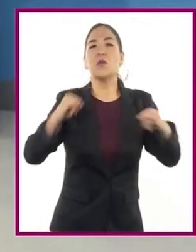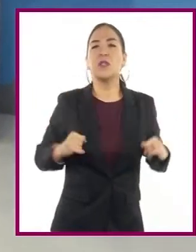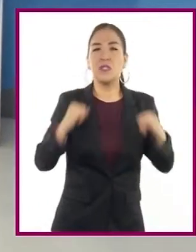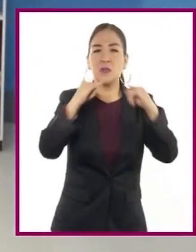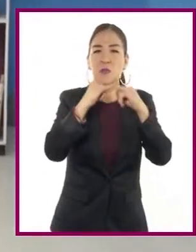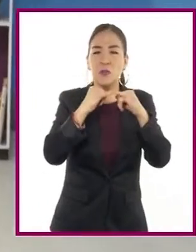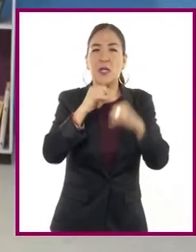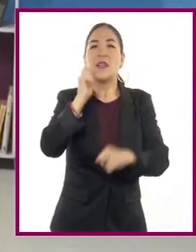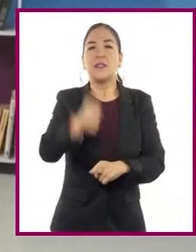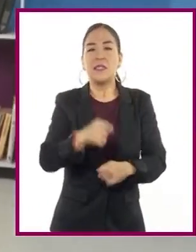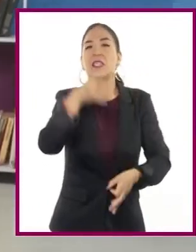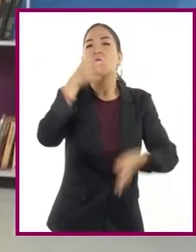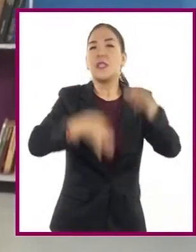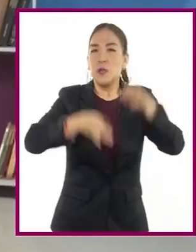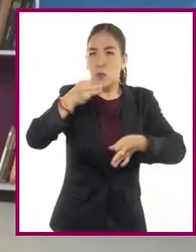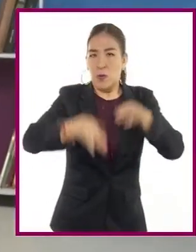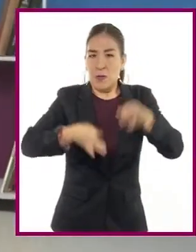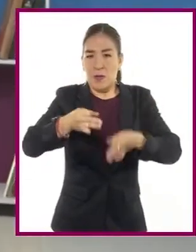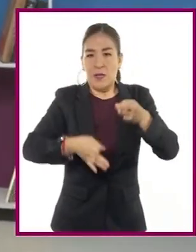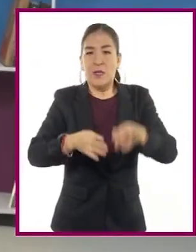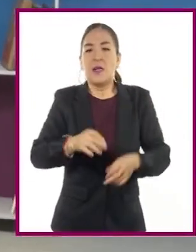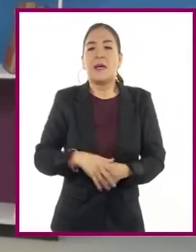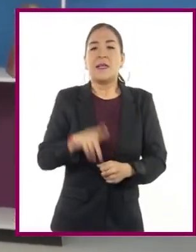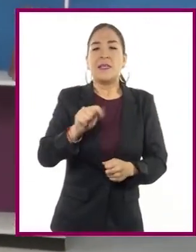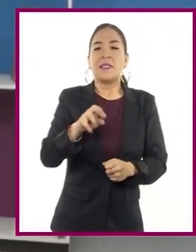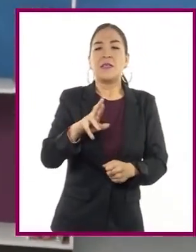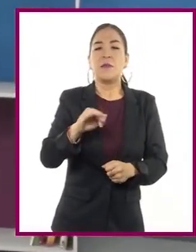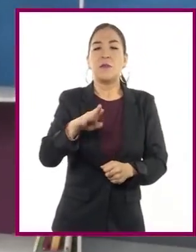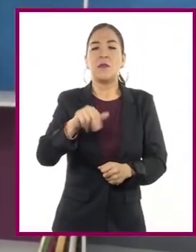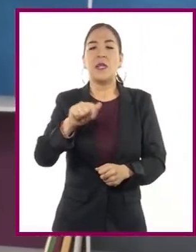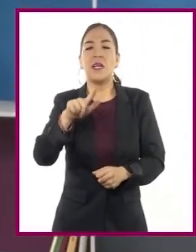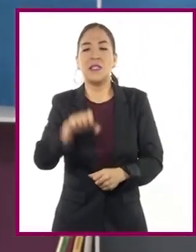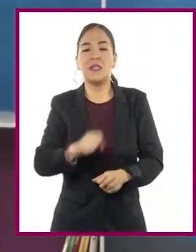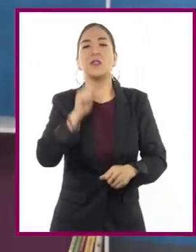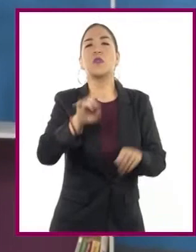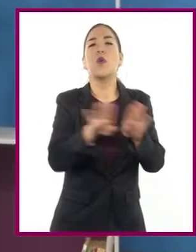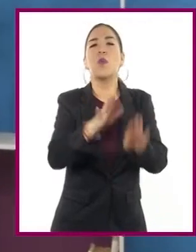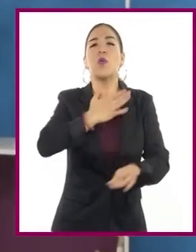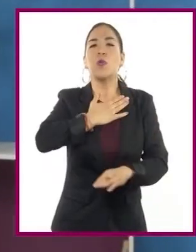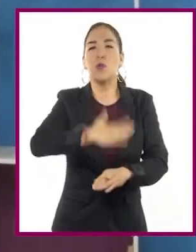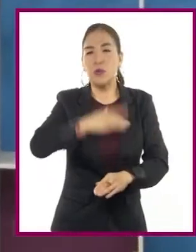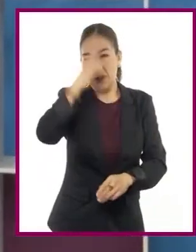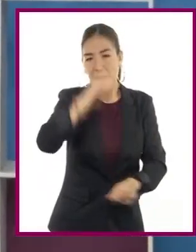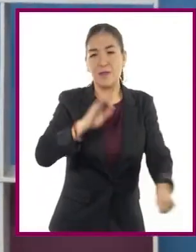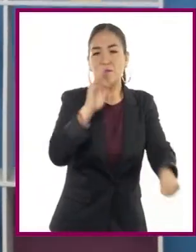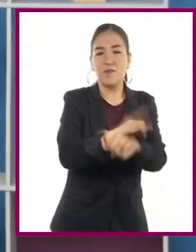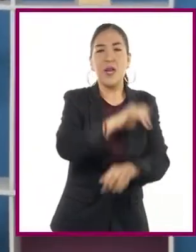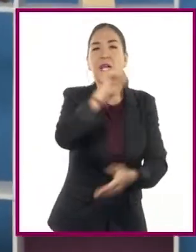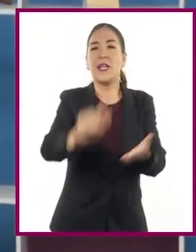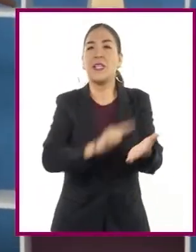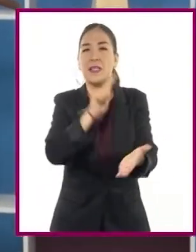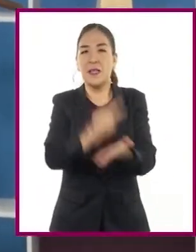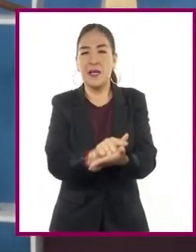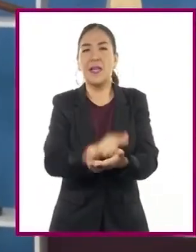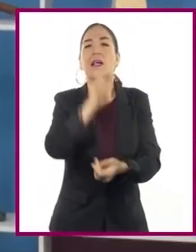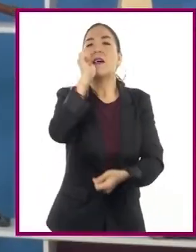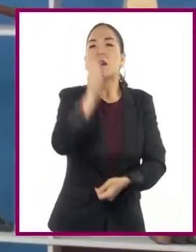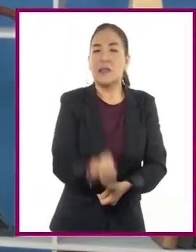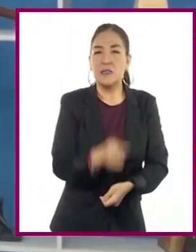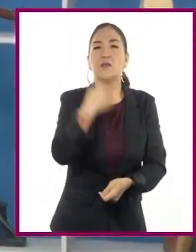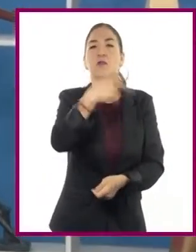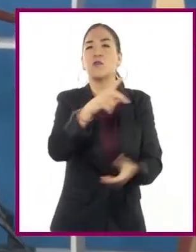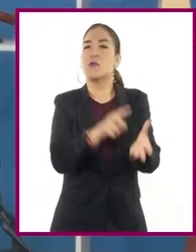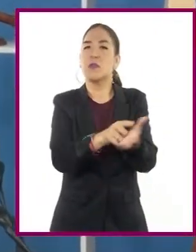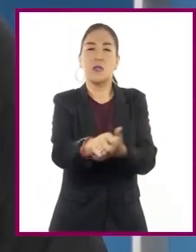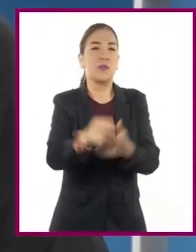llamadas tribunales que defienden la justicia, la observación de la ley y el respeto de los derechos